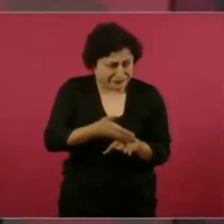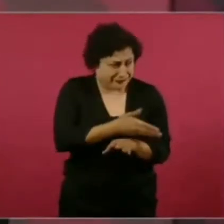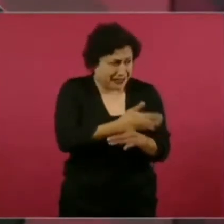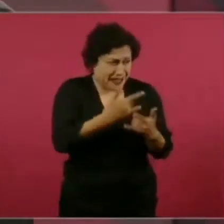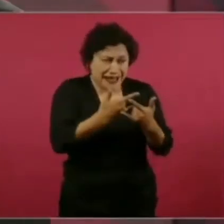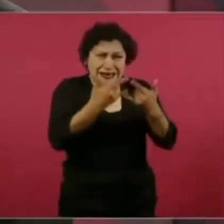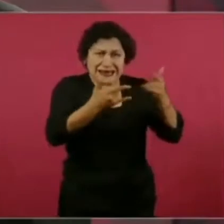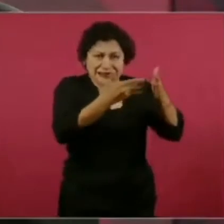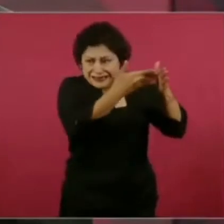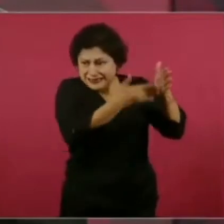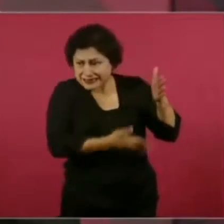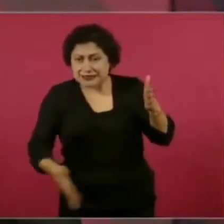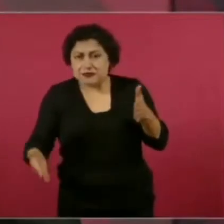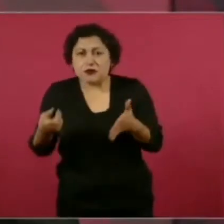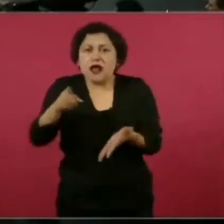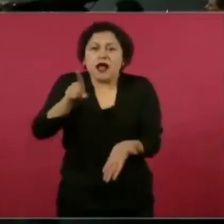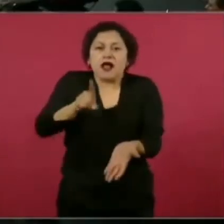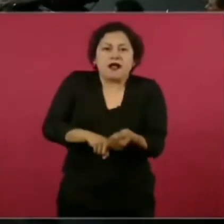eso querían